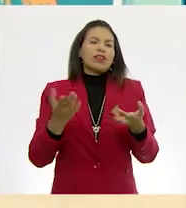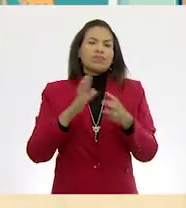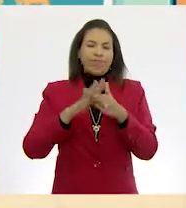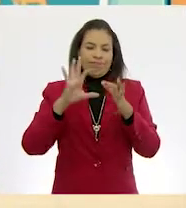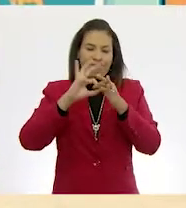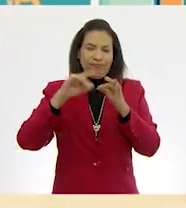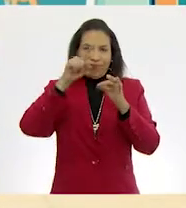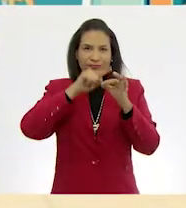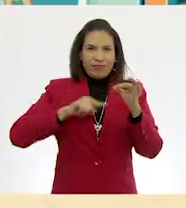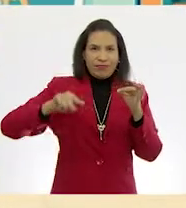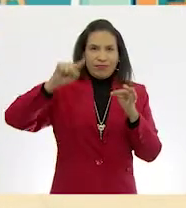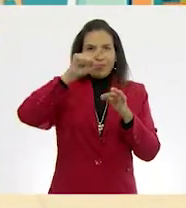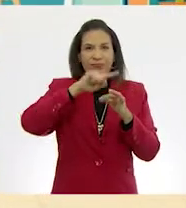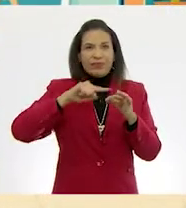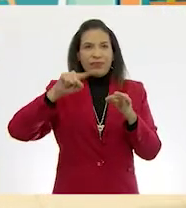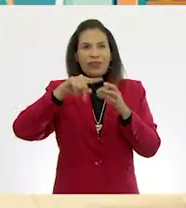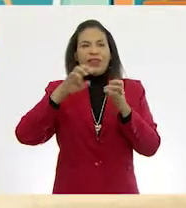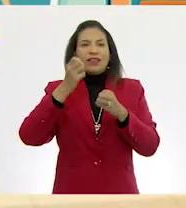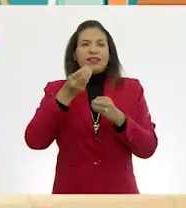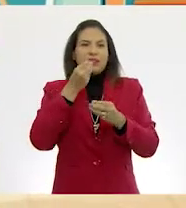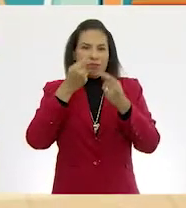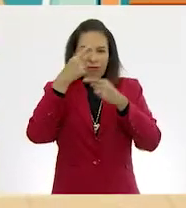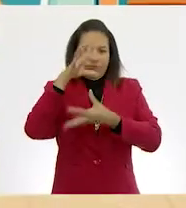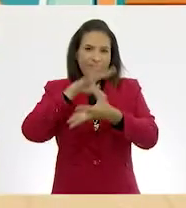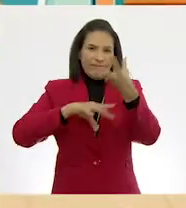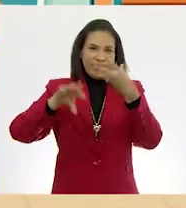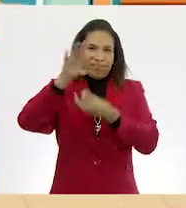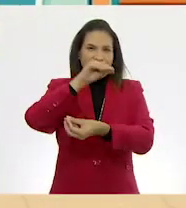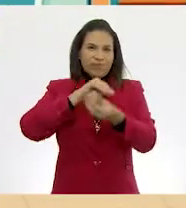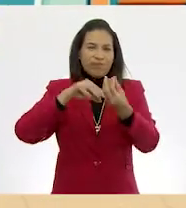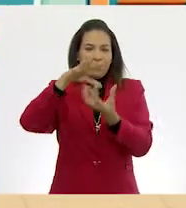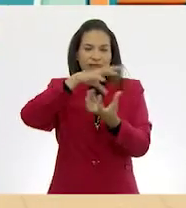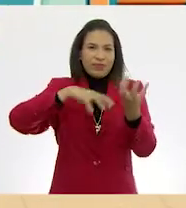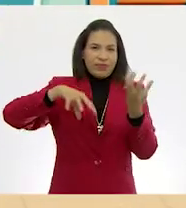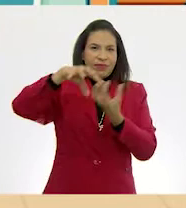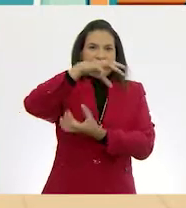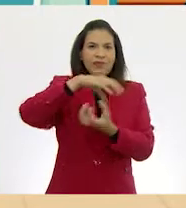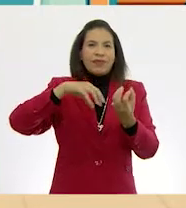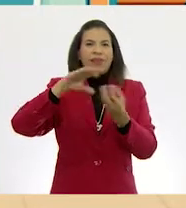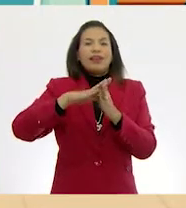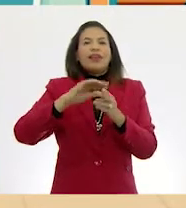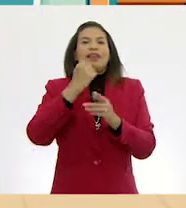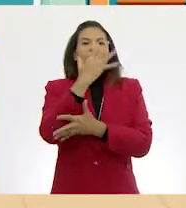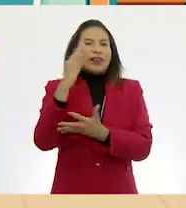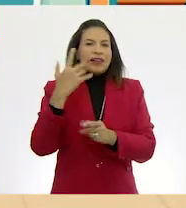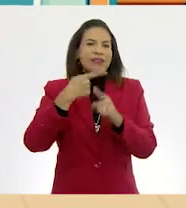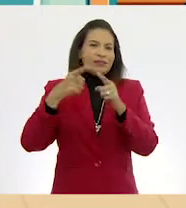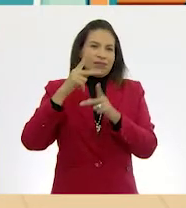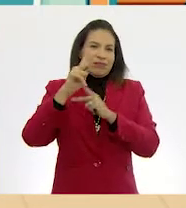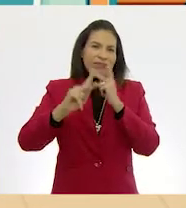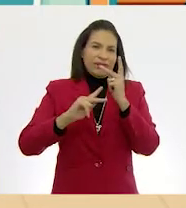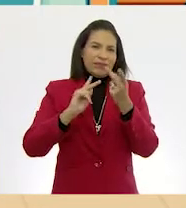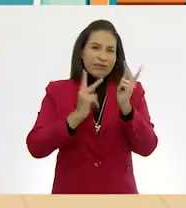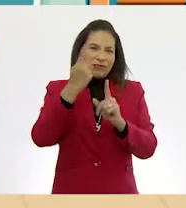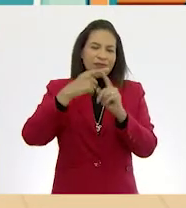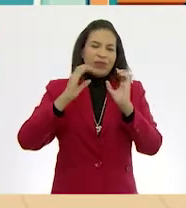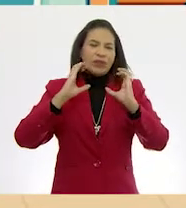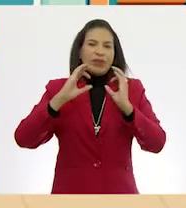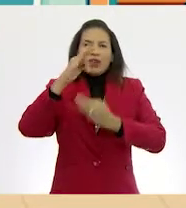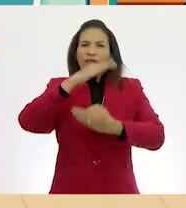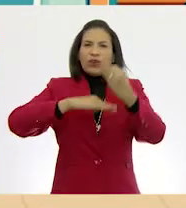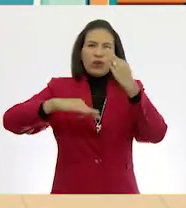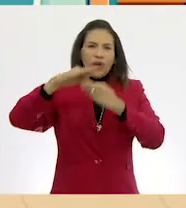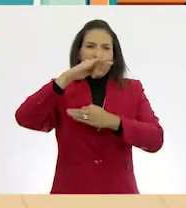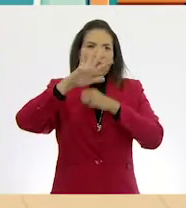cadena alimenticia y esto rompe con el equilibrio del ecosistema por eso hay que cuidar a todas las especies de nuestro